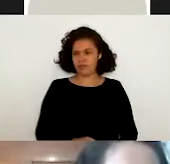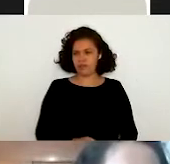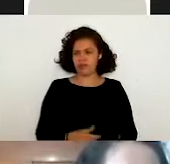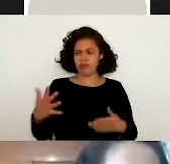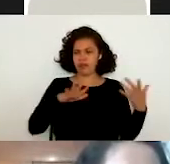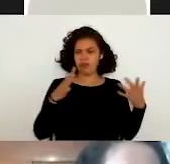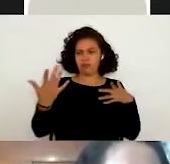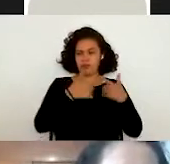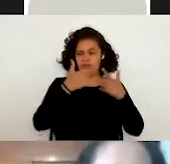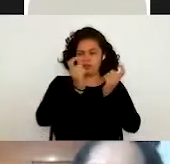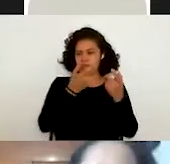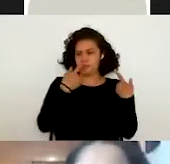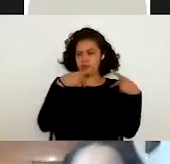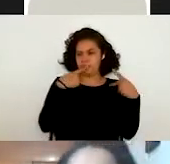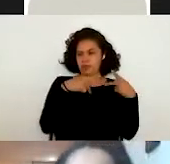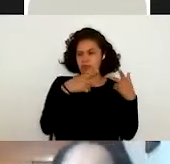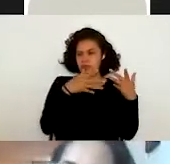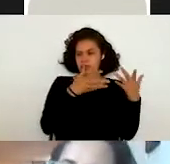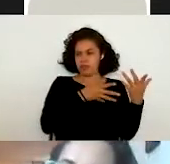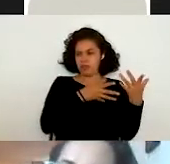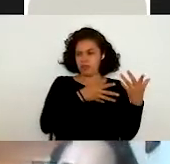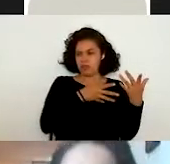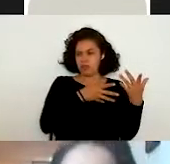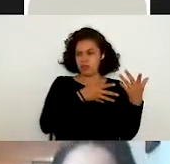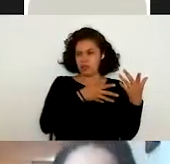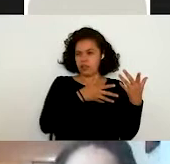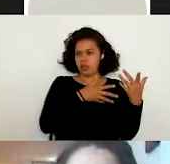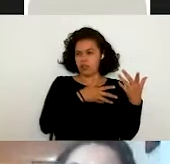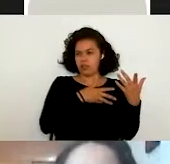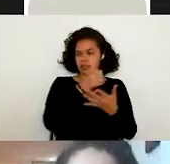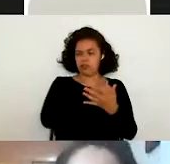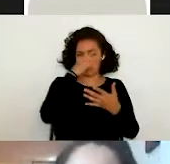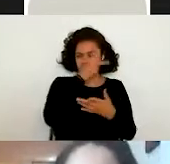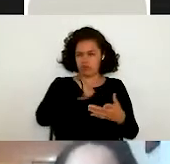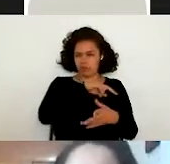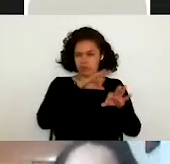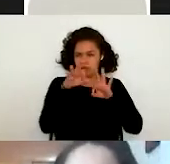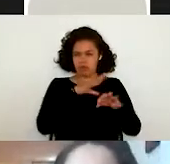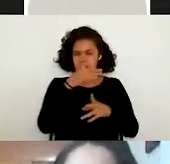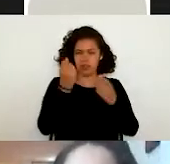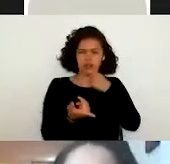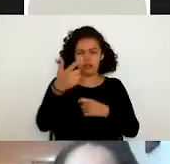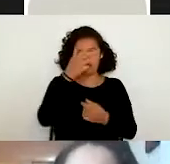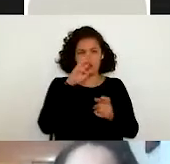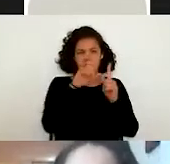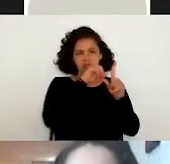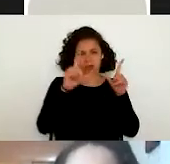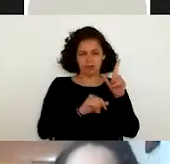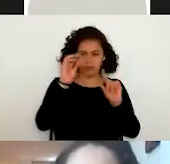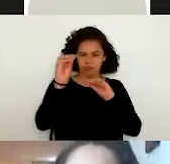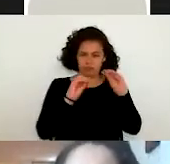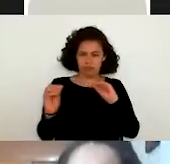población es con la que trabajamos en la Ciudad de México y en algunas partes de la República, porque llegan